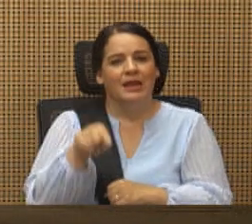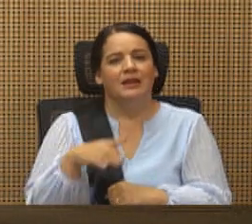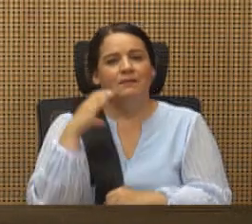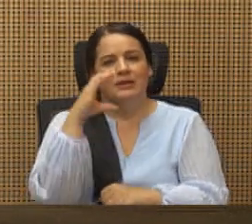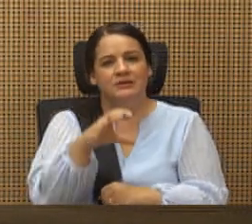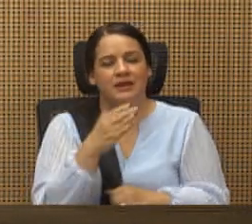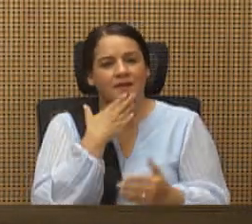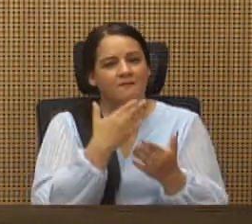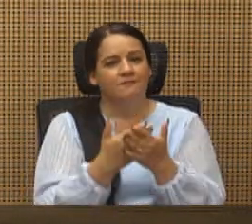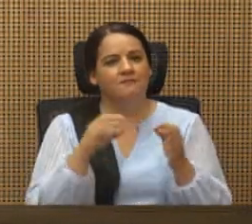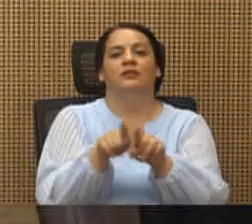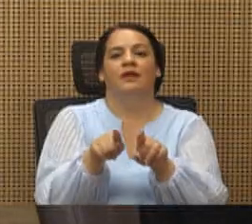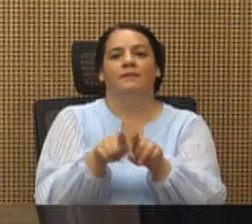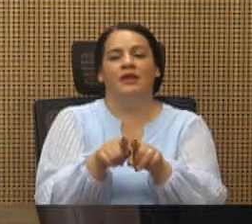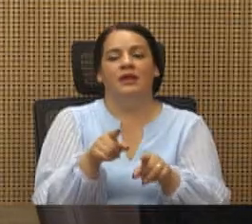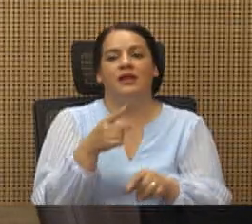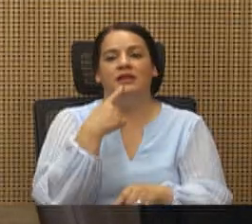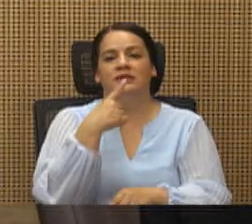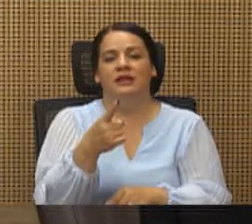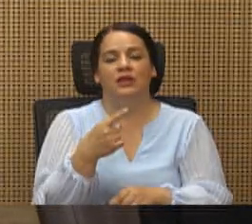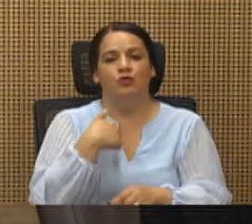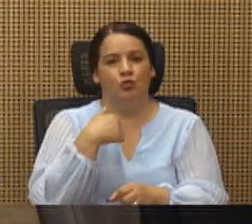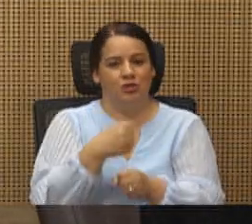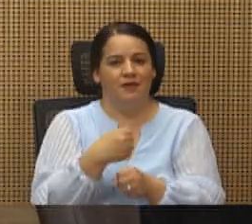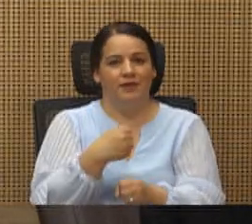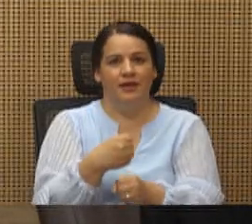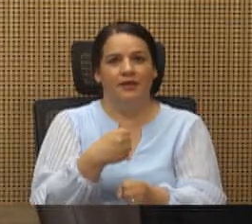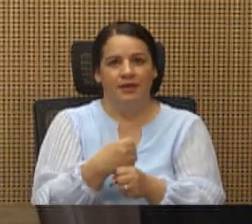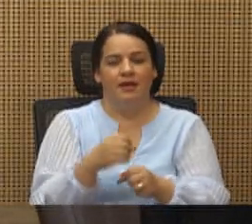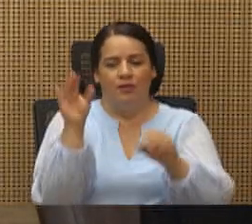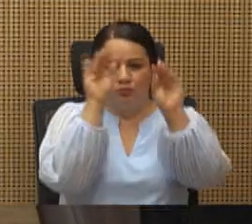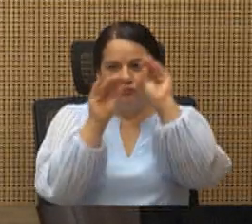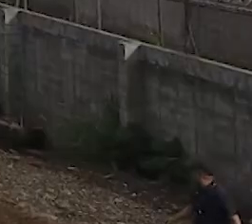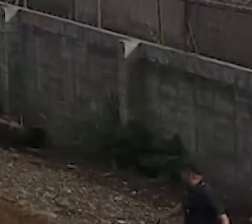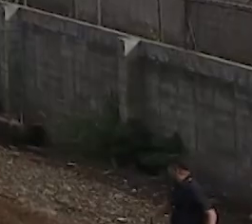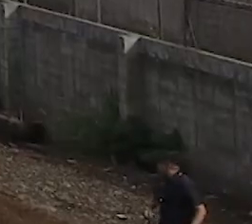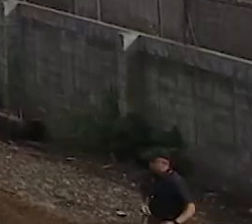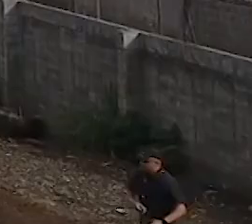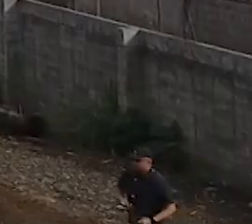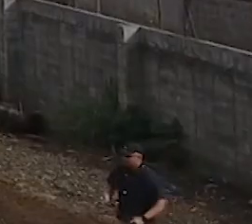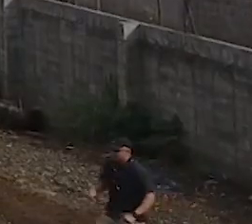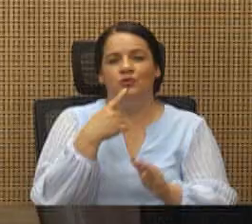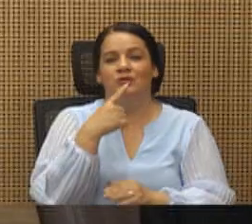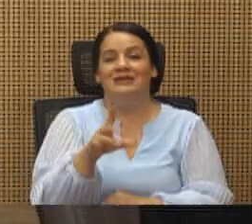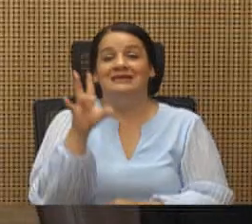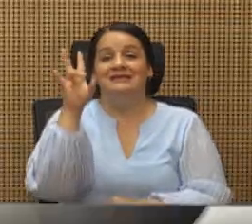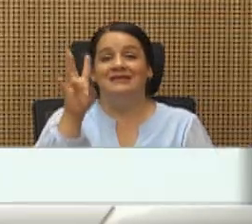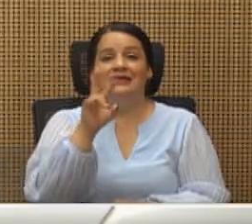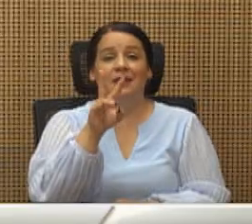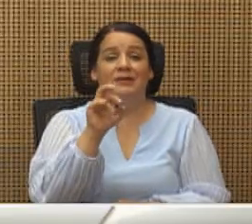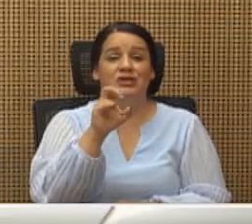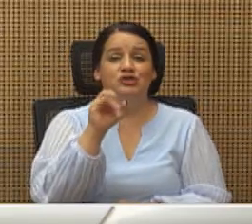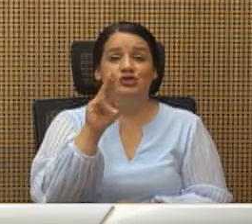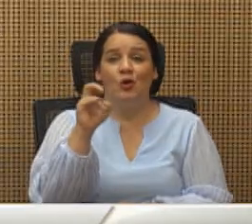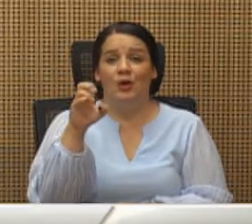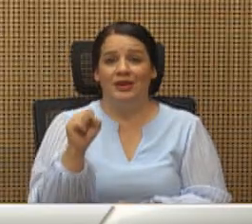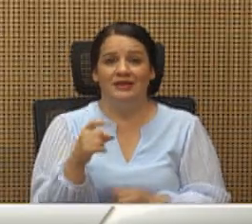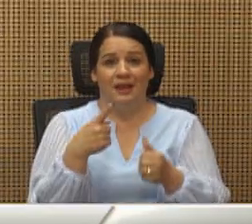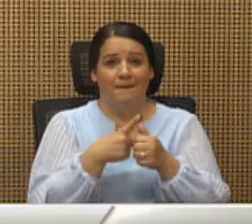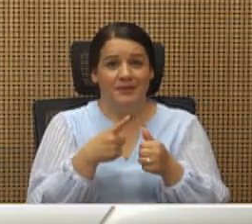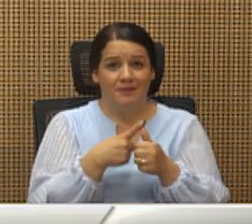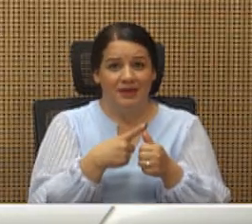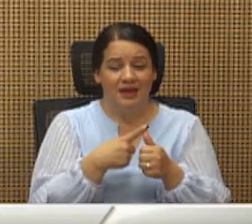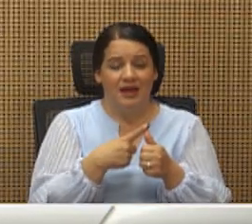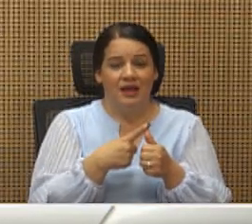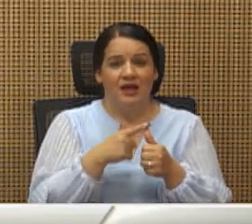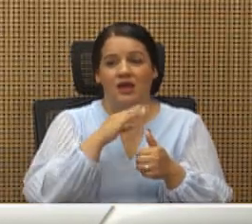eficaces y eficientes el parlamentario Diego Vargas de liberal progresista se refirió a la iniciativa la primer versión que llegó